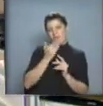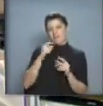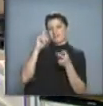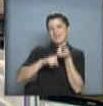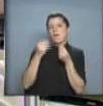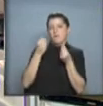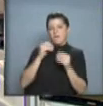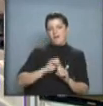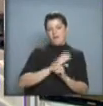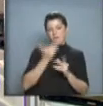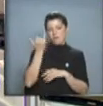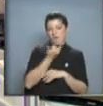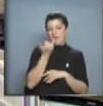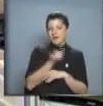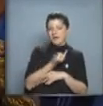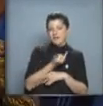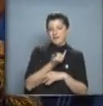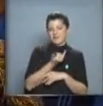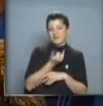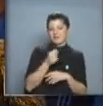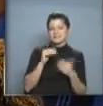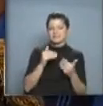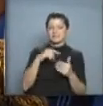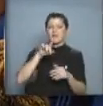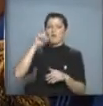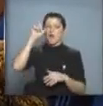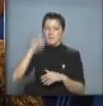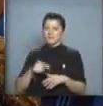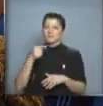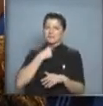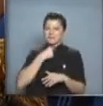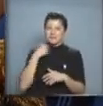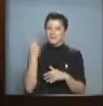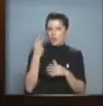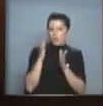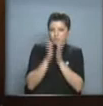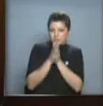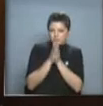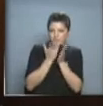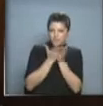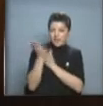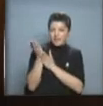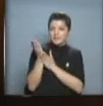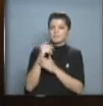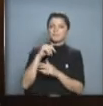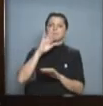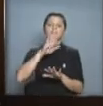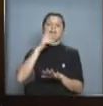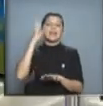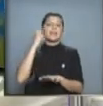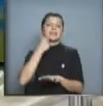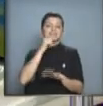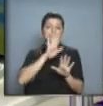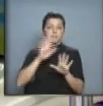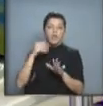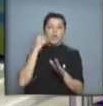tenés, claro, tenés que firmar algo porque tiene que ver el amor, sino porque quieres a la otra persona y la que le quieres brindar algo. Igual vuelvo a recalcar los de los derechos. De hecho, toda la